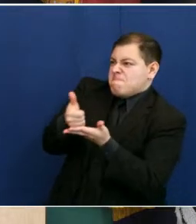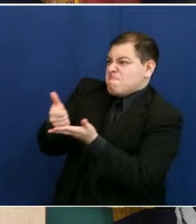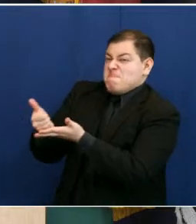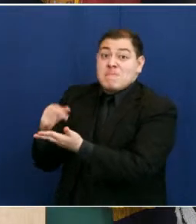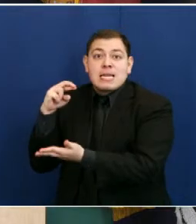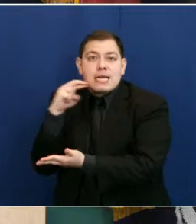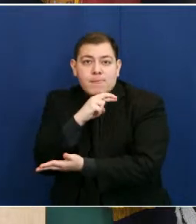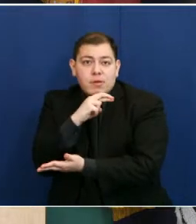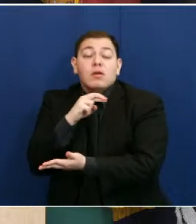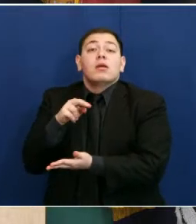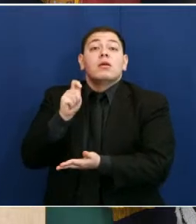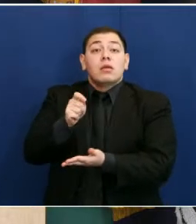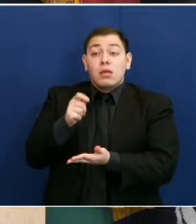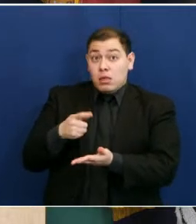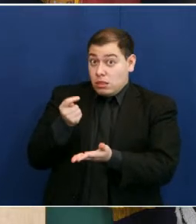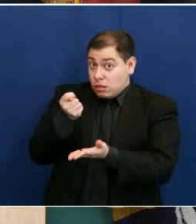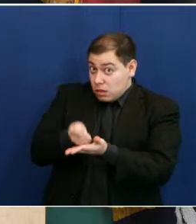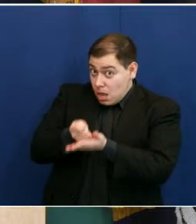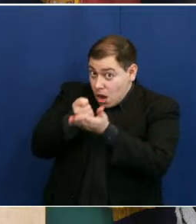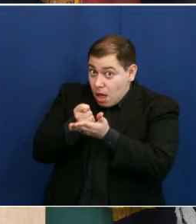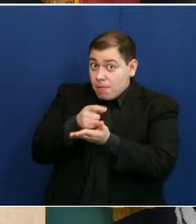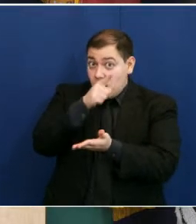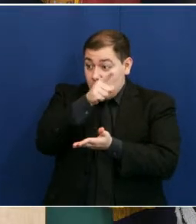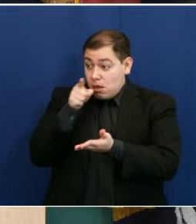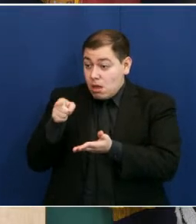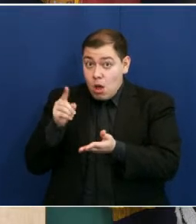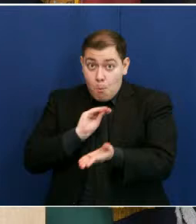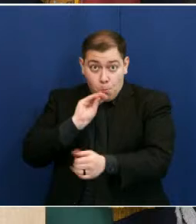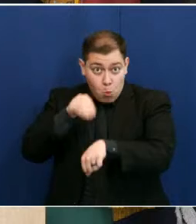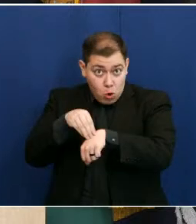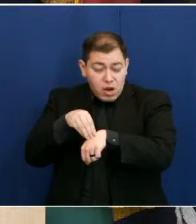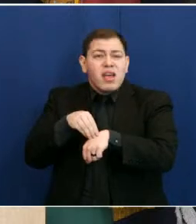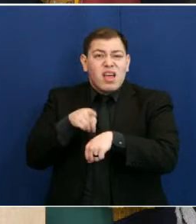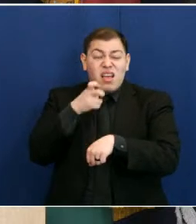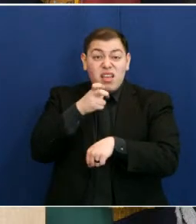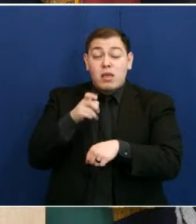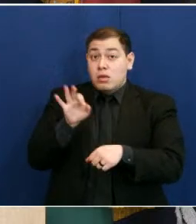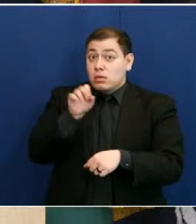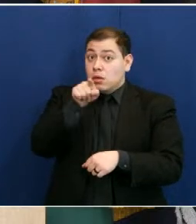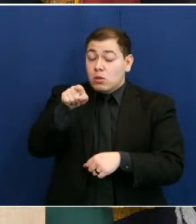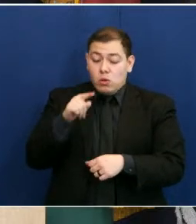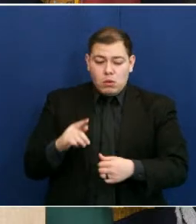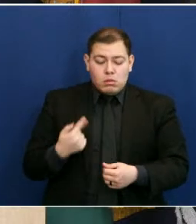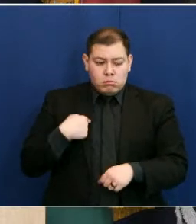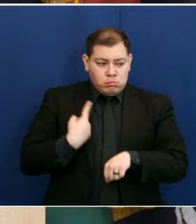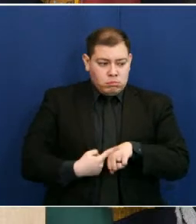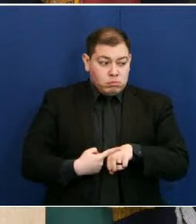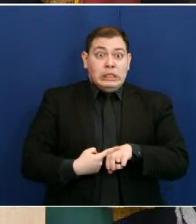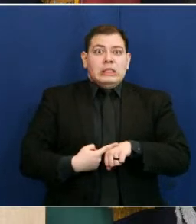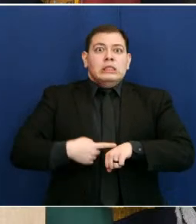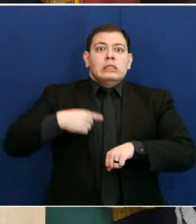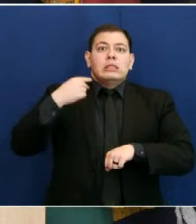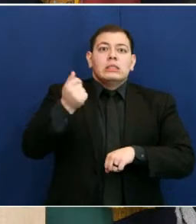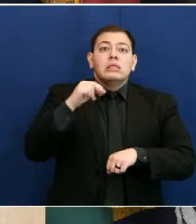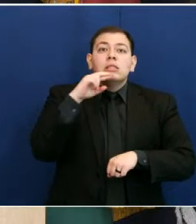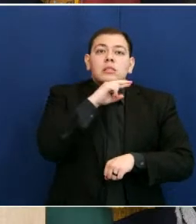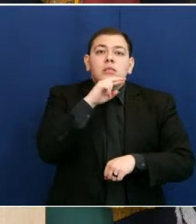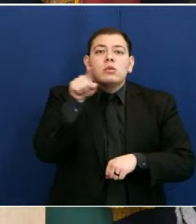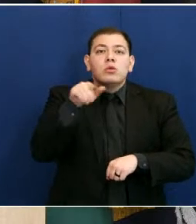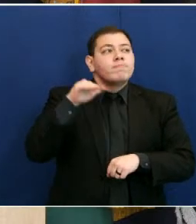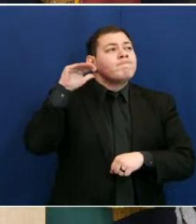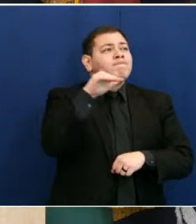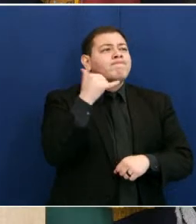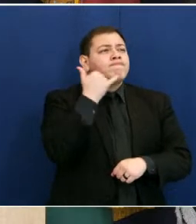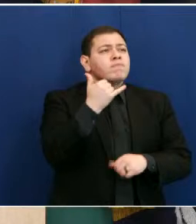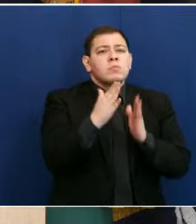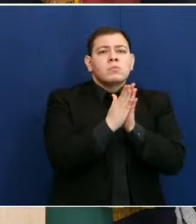esa terapia funciona mejor si se administra lo más pronto posible como se desarrollan sus síntomas, sin